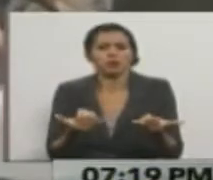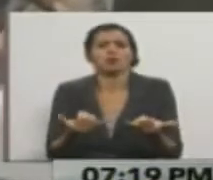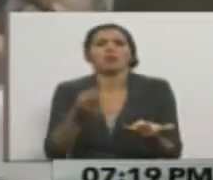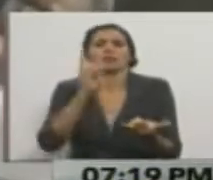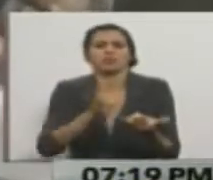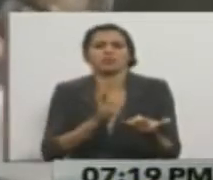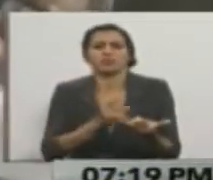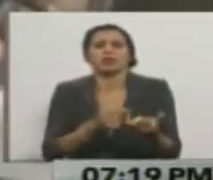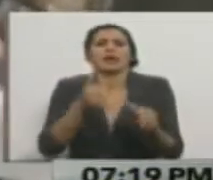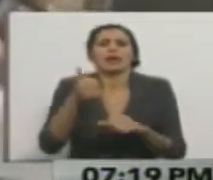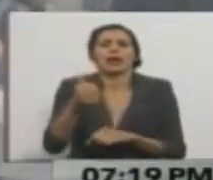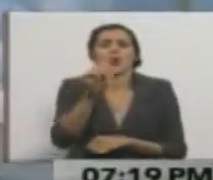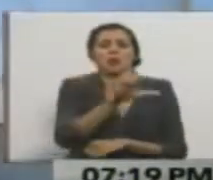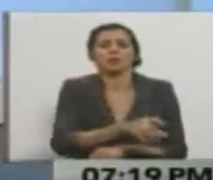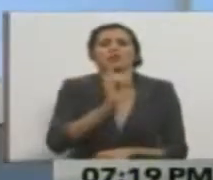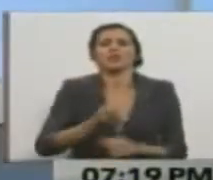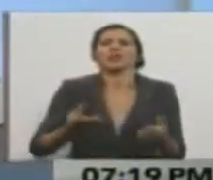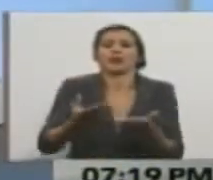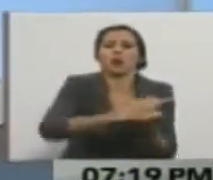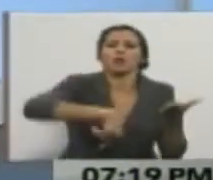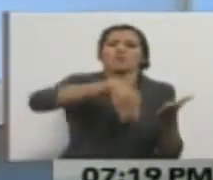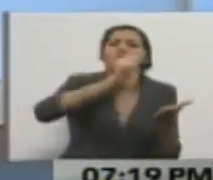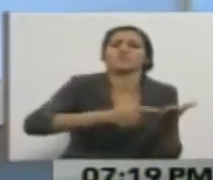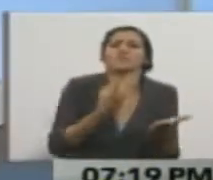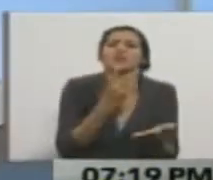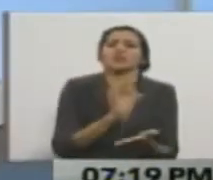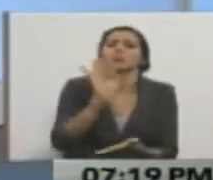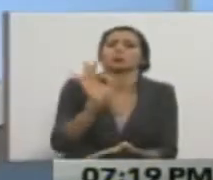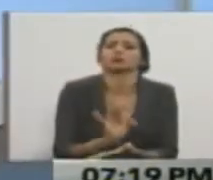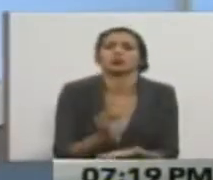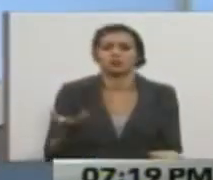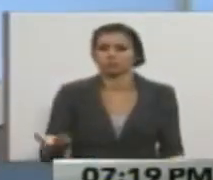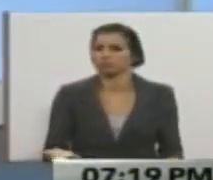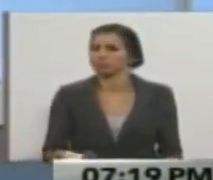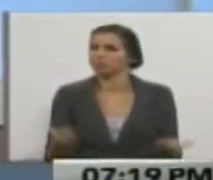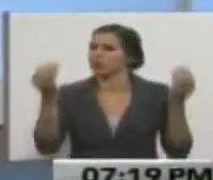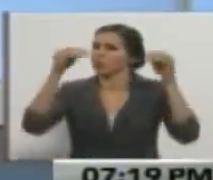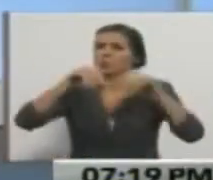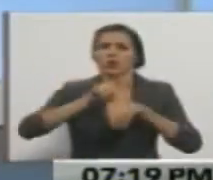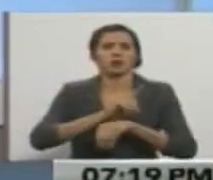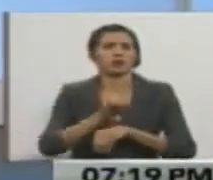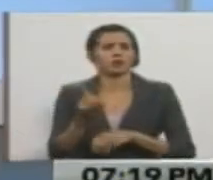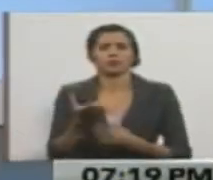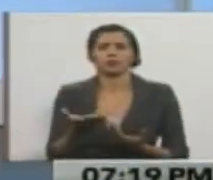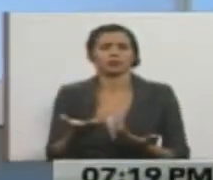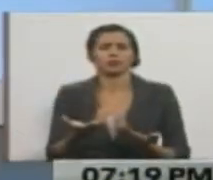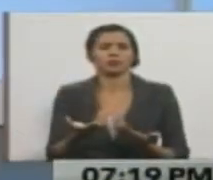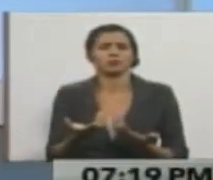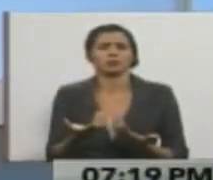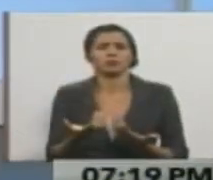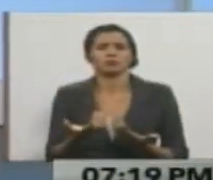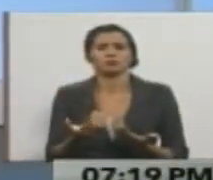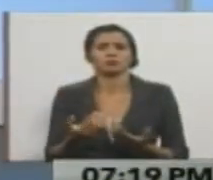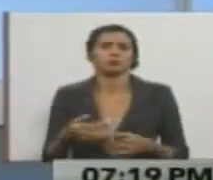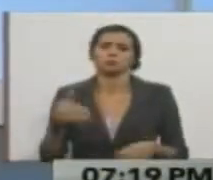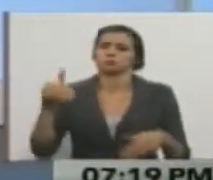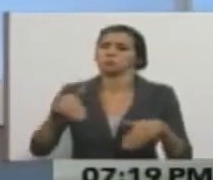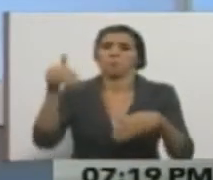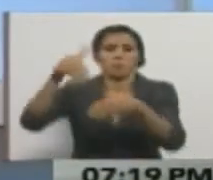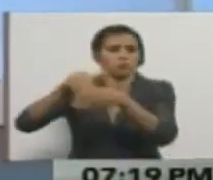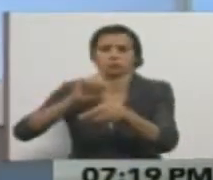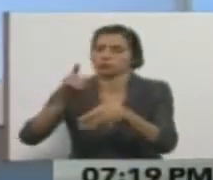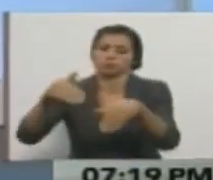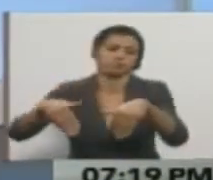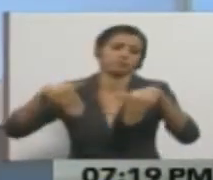a cada una de las entidades, decisión que, como les señalo, no comparto, y así decidí salvar mi voto.